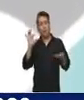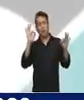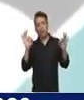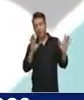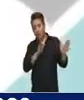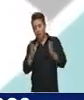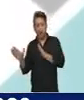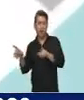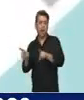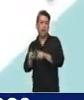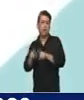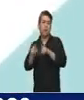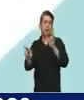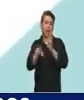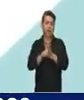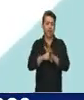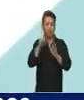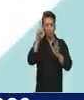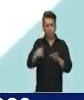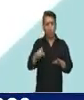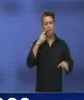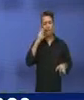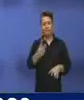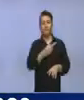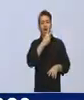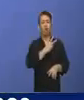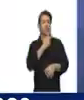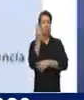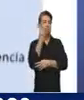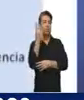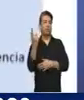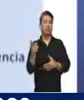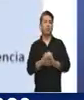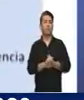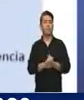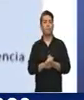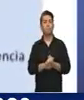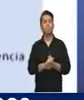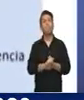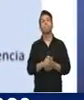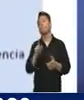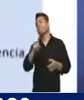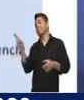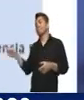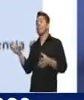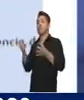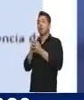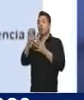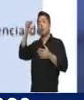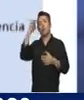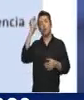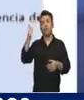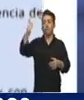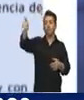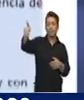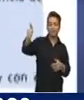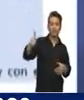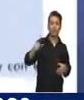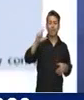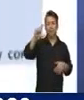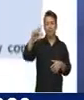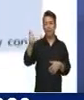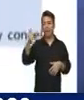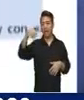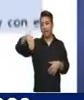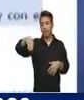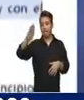prevalezcan en estos momentos el partido político cambio resaltó estar comprometido con el estado de derecho